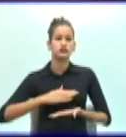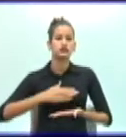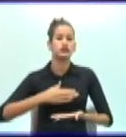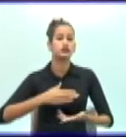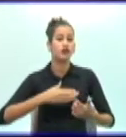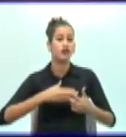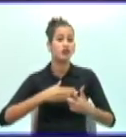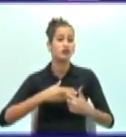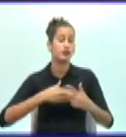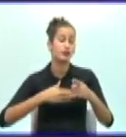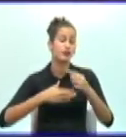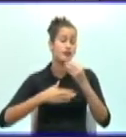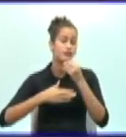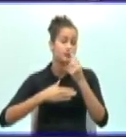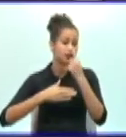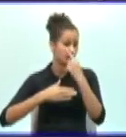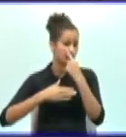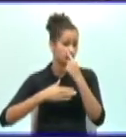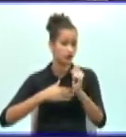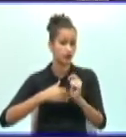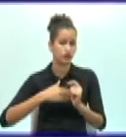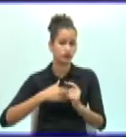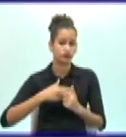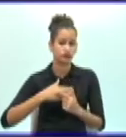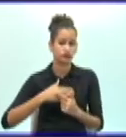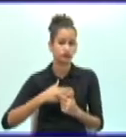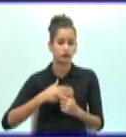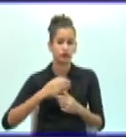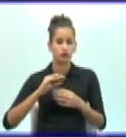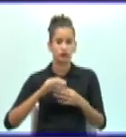puedan observar. Voy a mover esta figura.